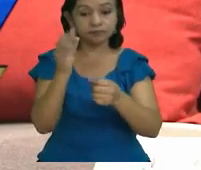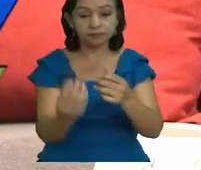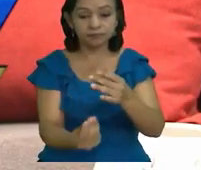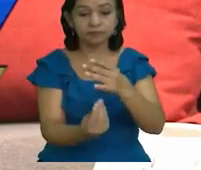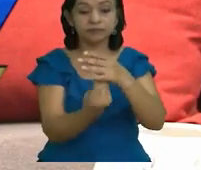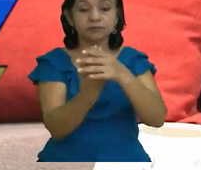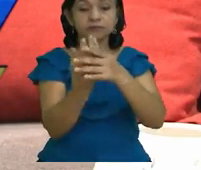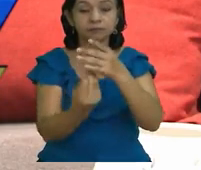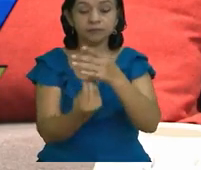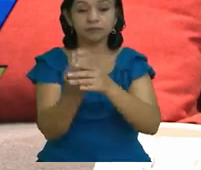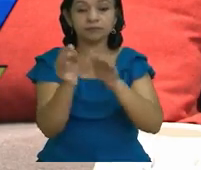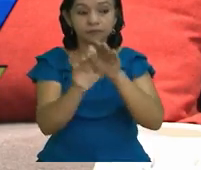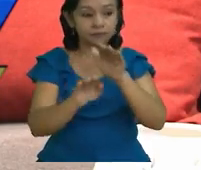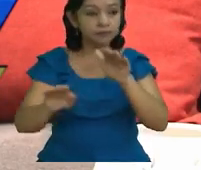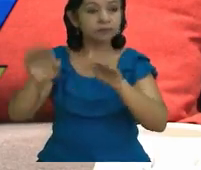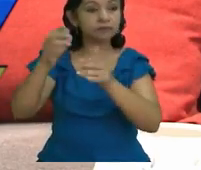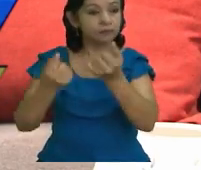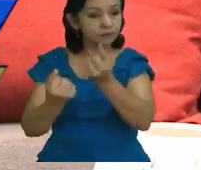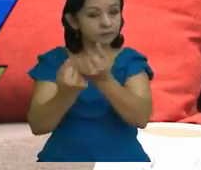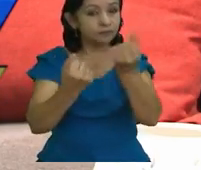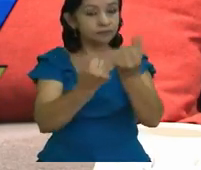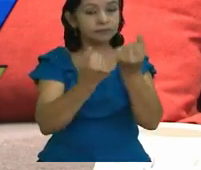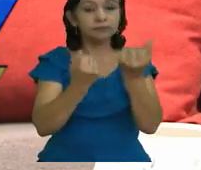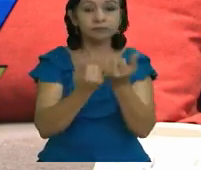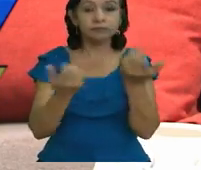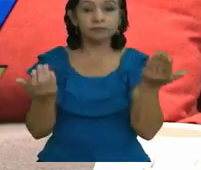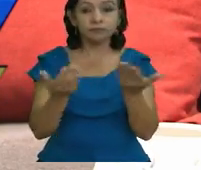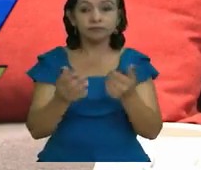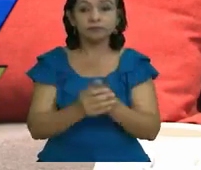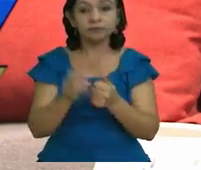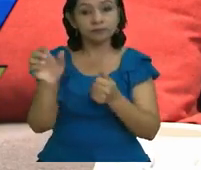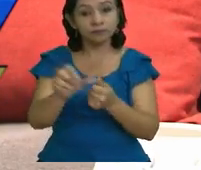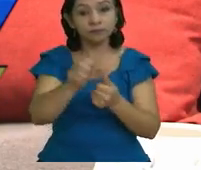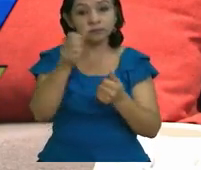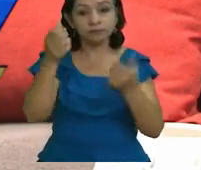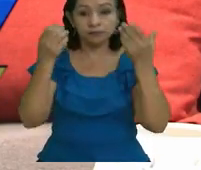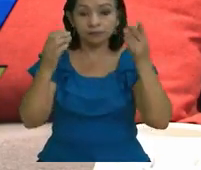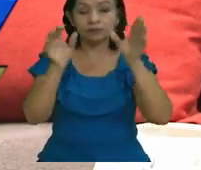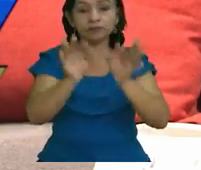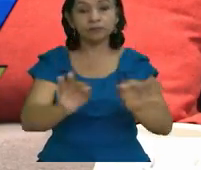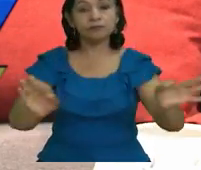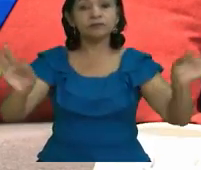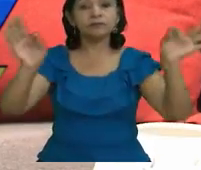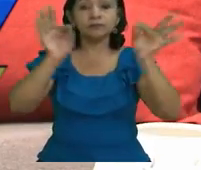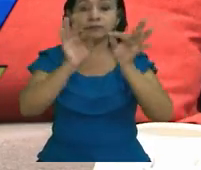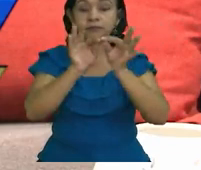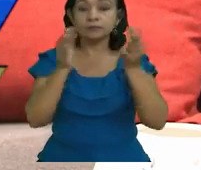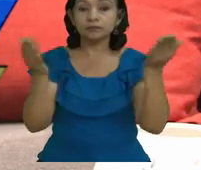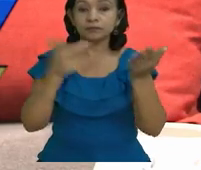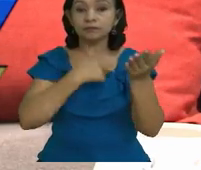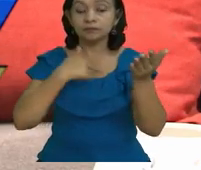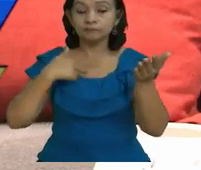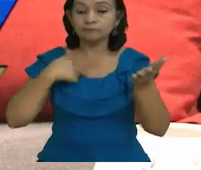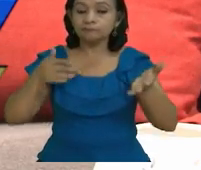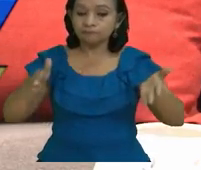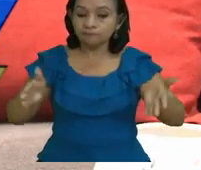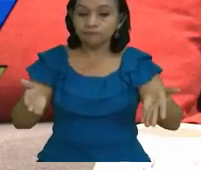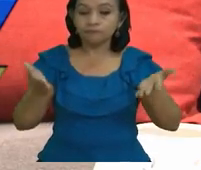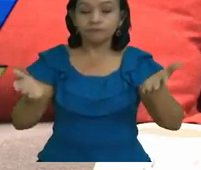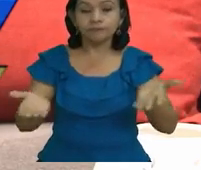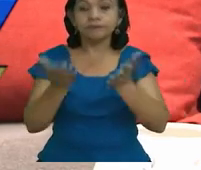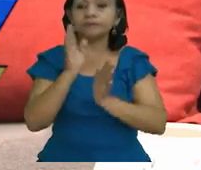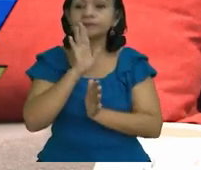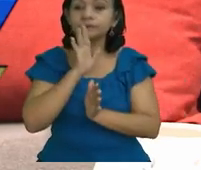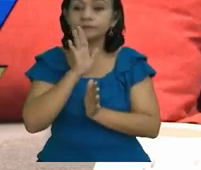agricultura más sostenible y más orgánica, que es otro elemento importantísimo que hemos estado impulsando,